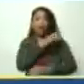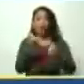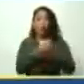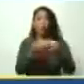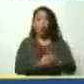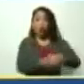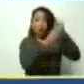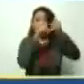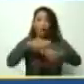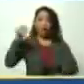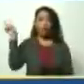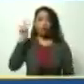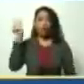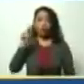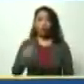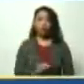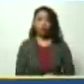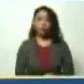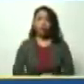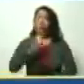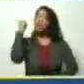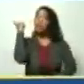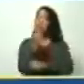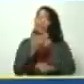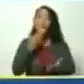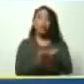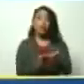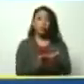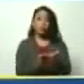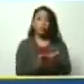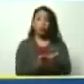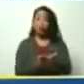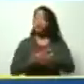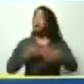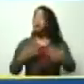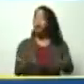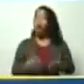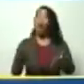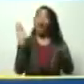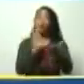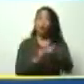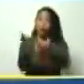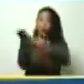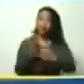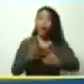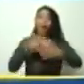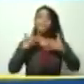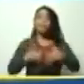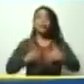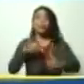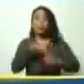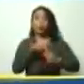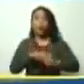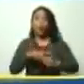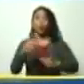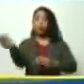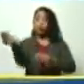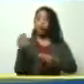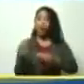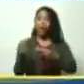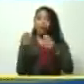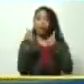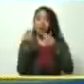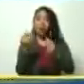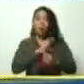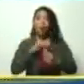de Venezuela debe exigir que se regrese Cidgo y se regresen los dividendos de